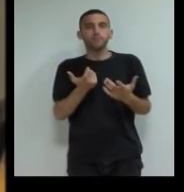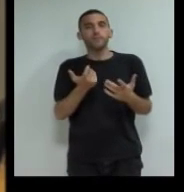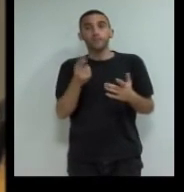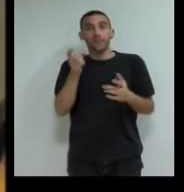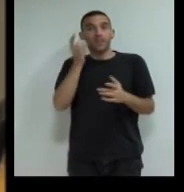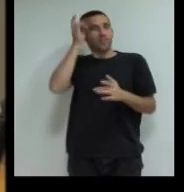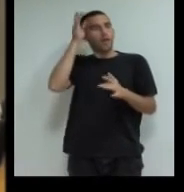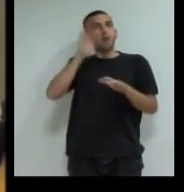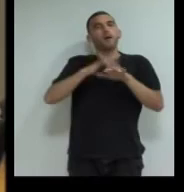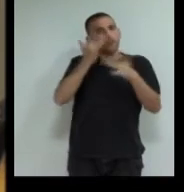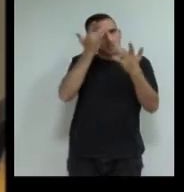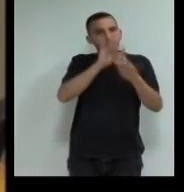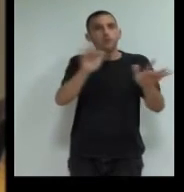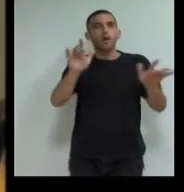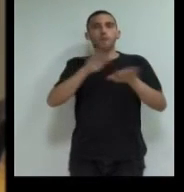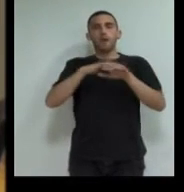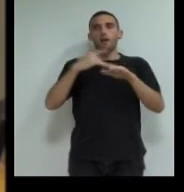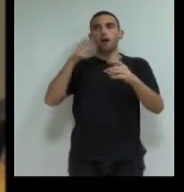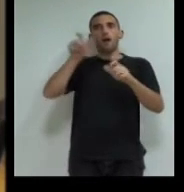o sea,